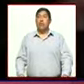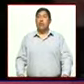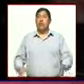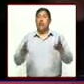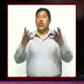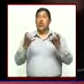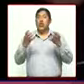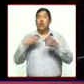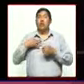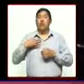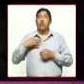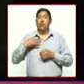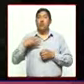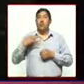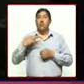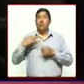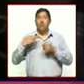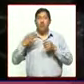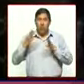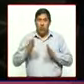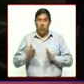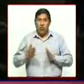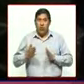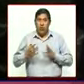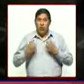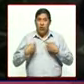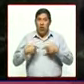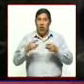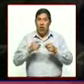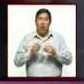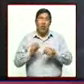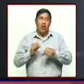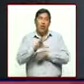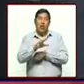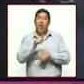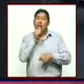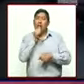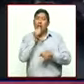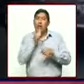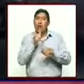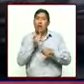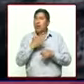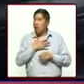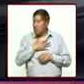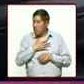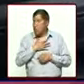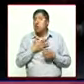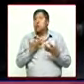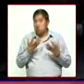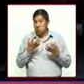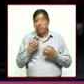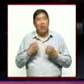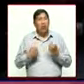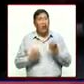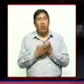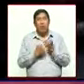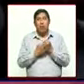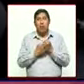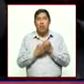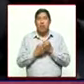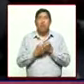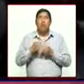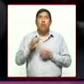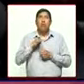¿Quisieran ser ustedes bomberos voluntarios para ir a los incendios? Sí, la verdad que sí. Sí, me gustaría ir a apoyar al menos. Sí, les comento que